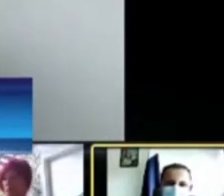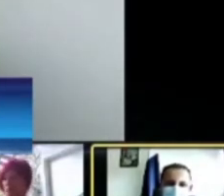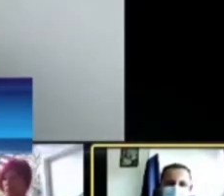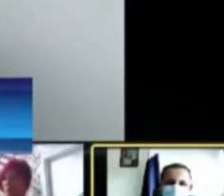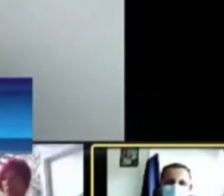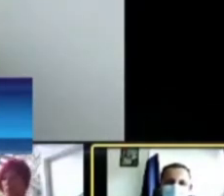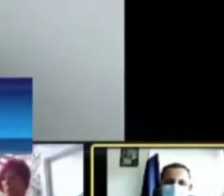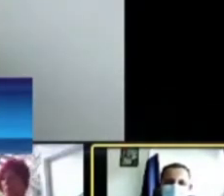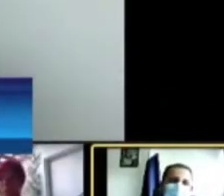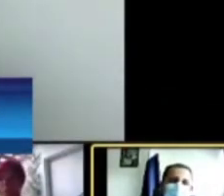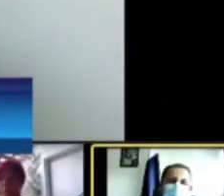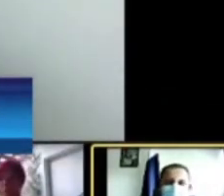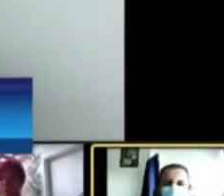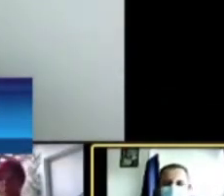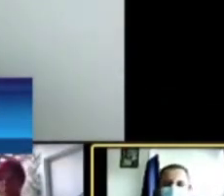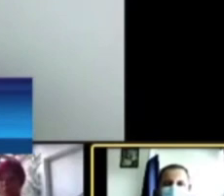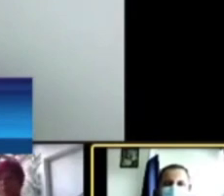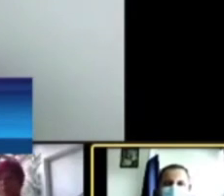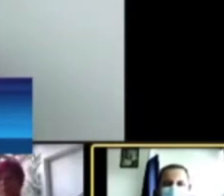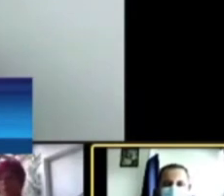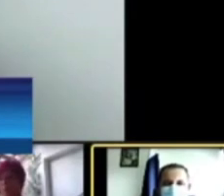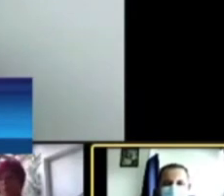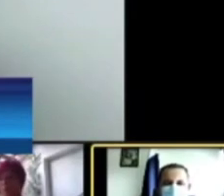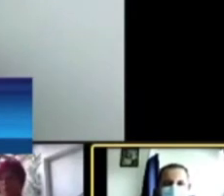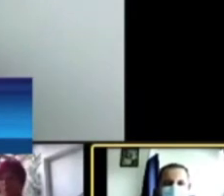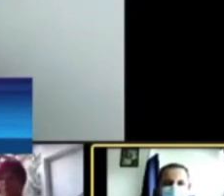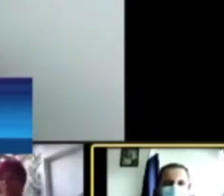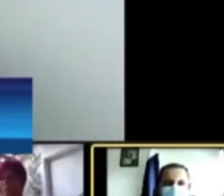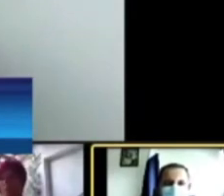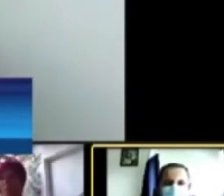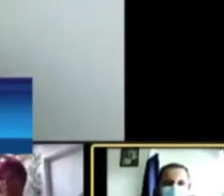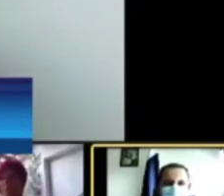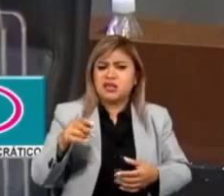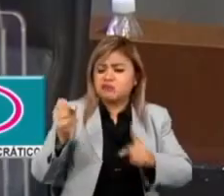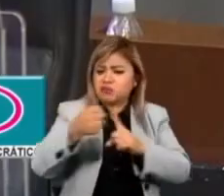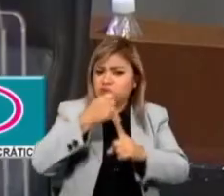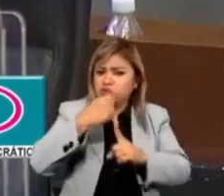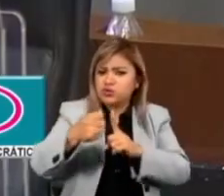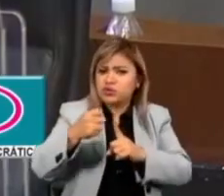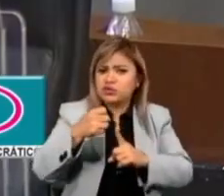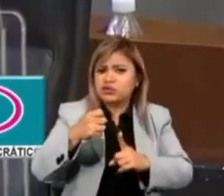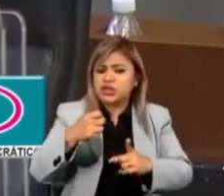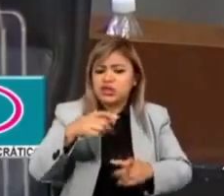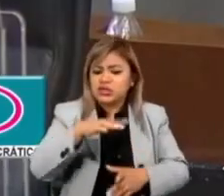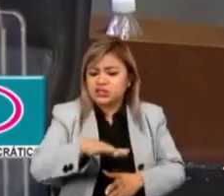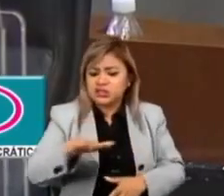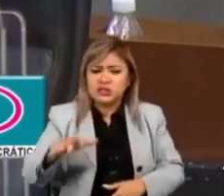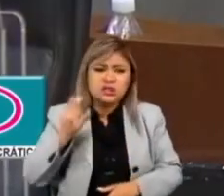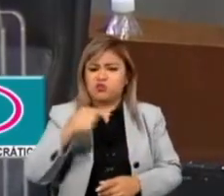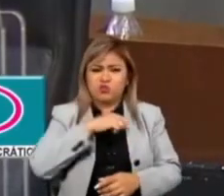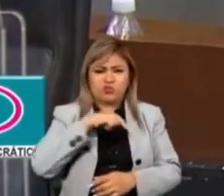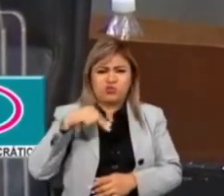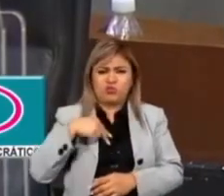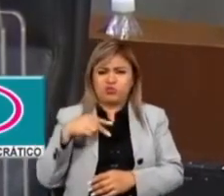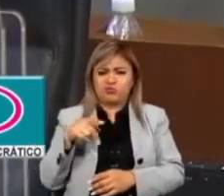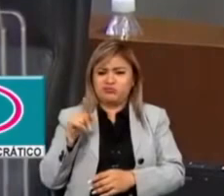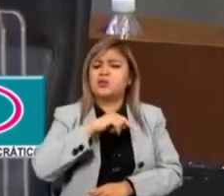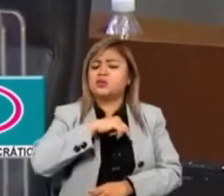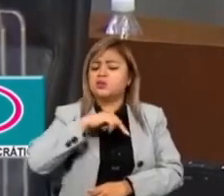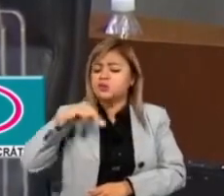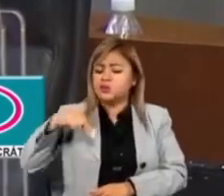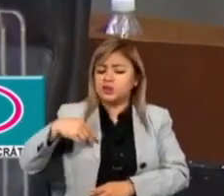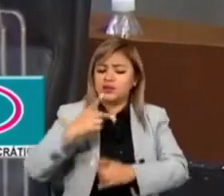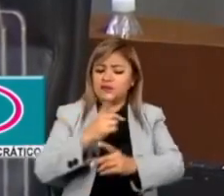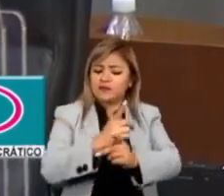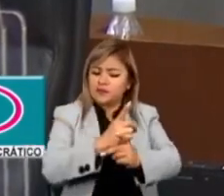Cortizo, él la va a cumplir. Yo creo que hay que darle un poco más de confianza al presidente de la República. Si la bancada del PRD decidió